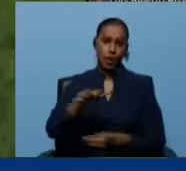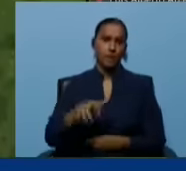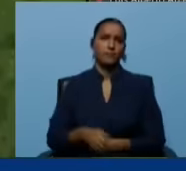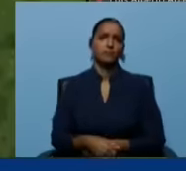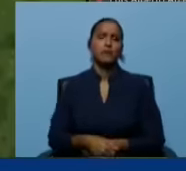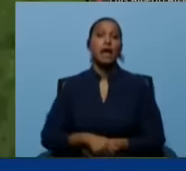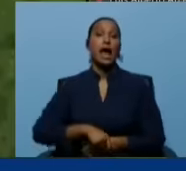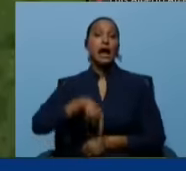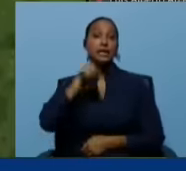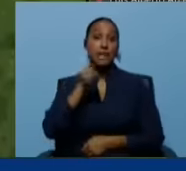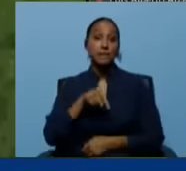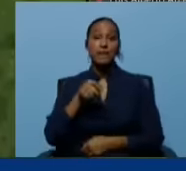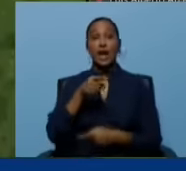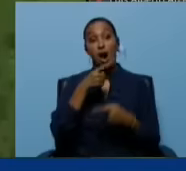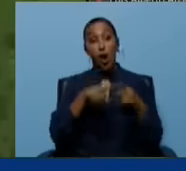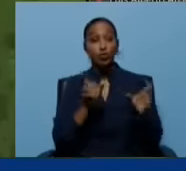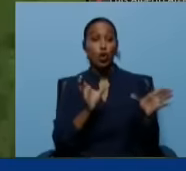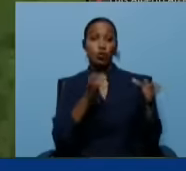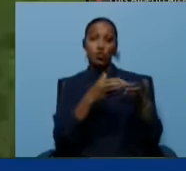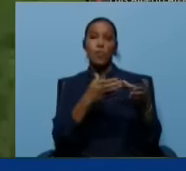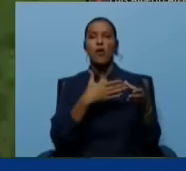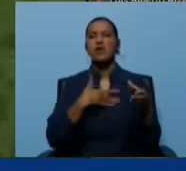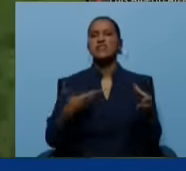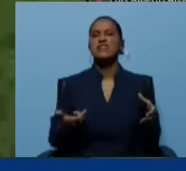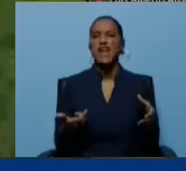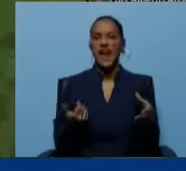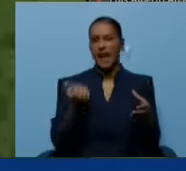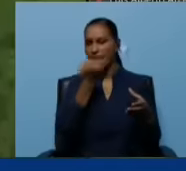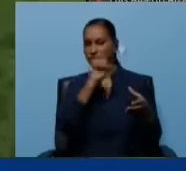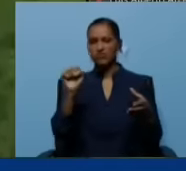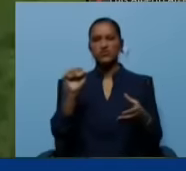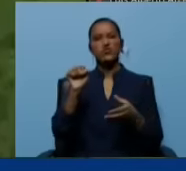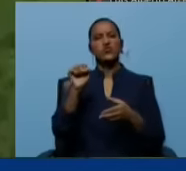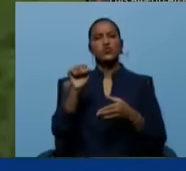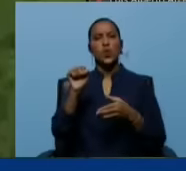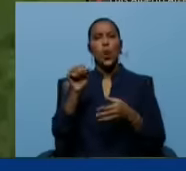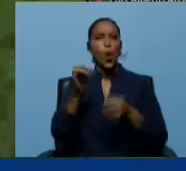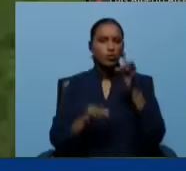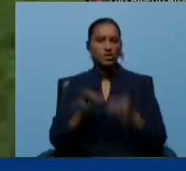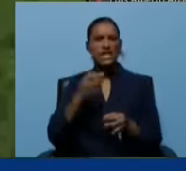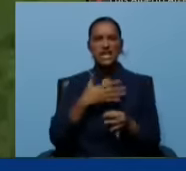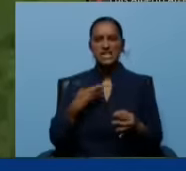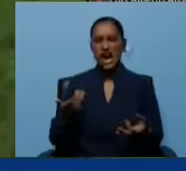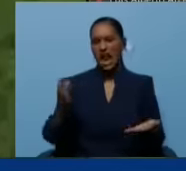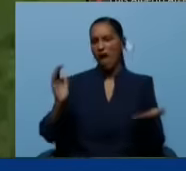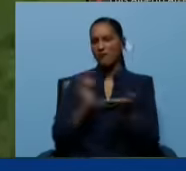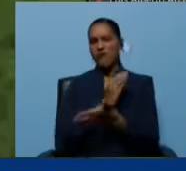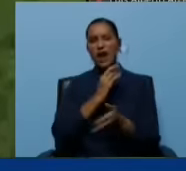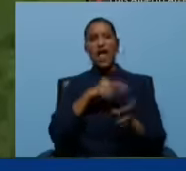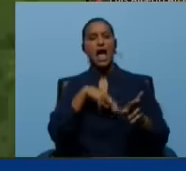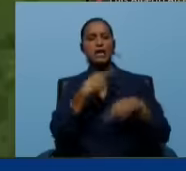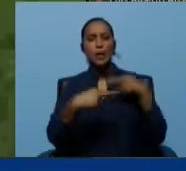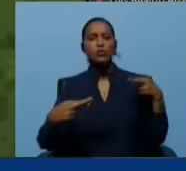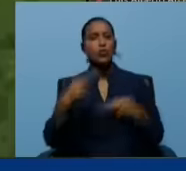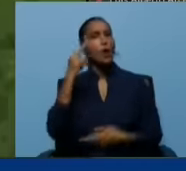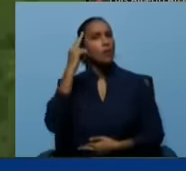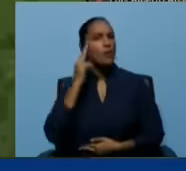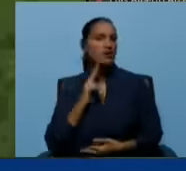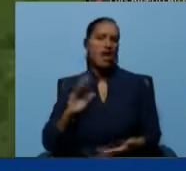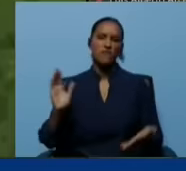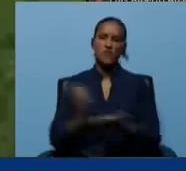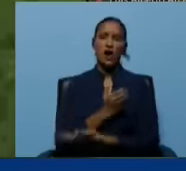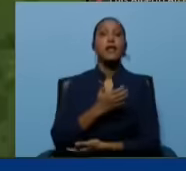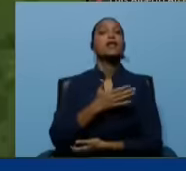sistema de injusticias y hegemonías que la revolución bolivariana ha tenido la osadía de